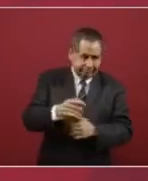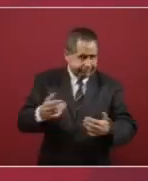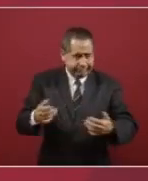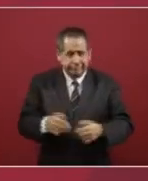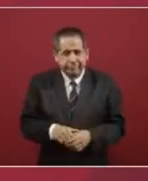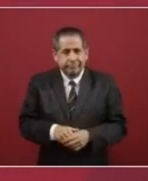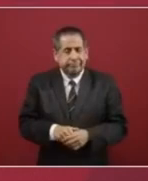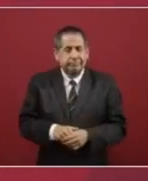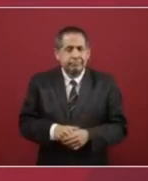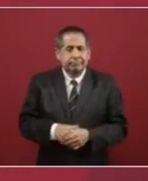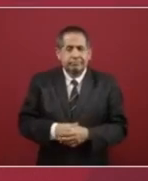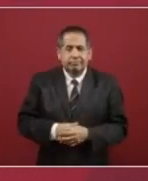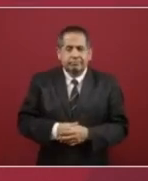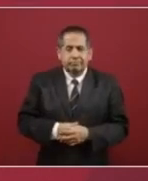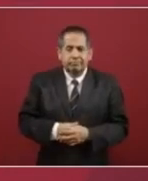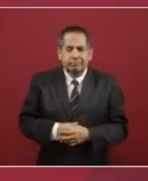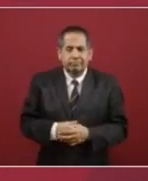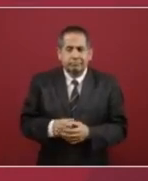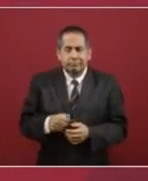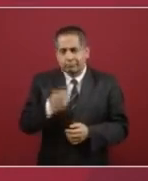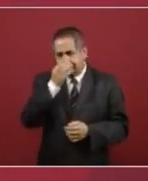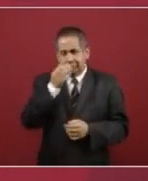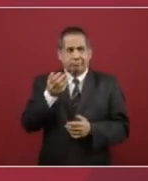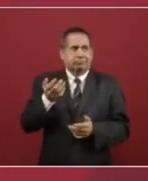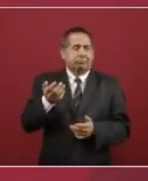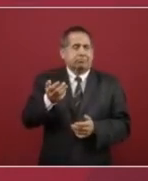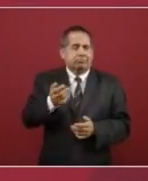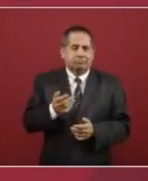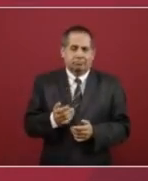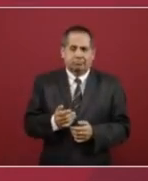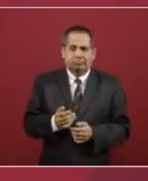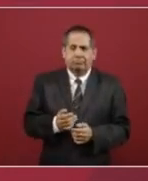Porque solo